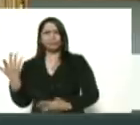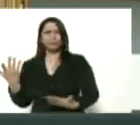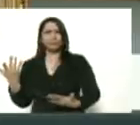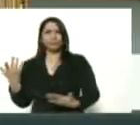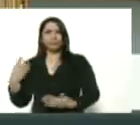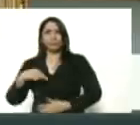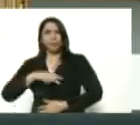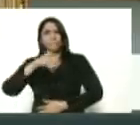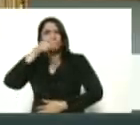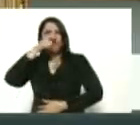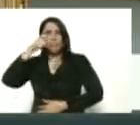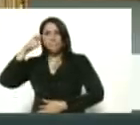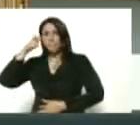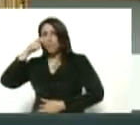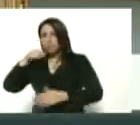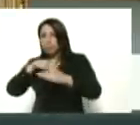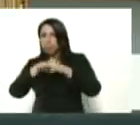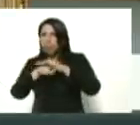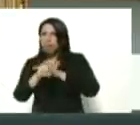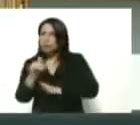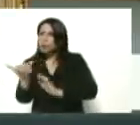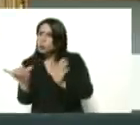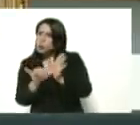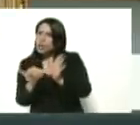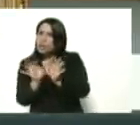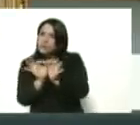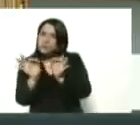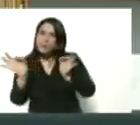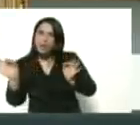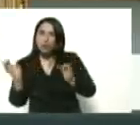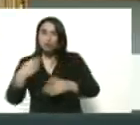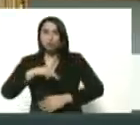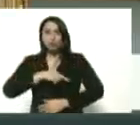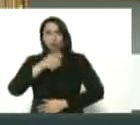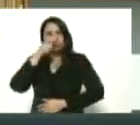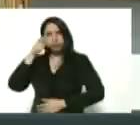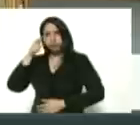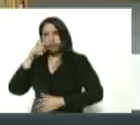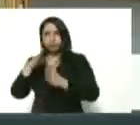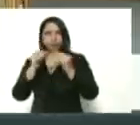estábamos observando desde adentro, desde cerca, desde lejos, observando todo,